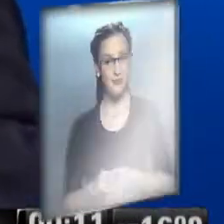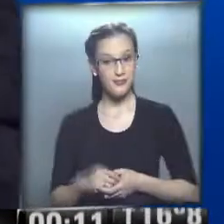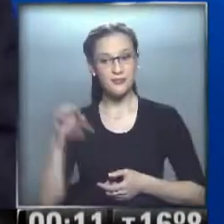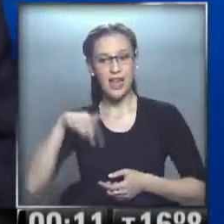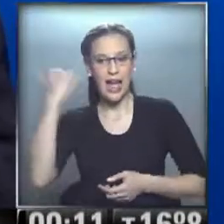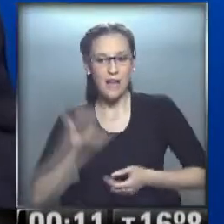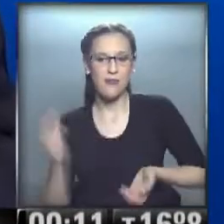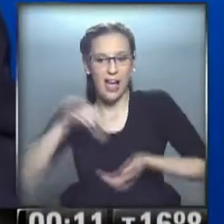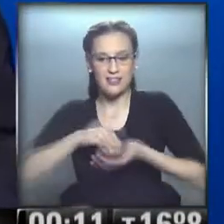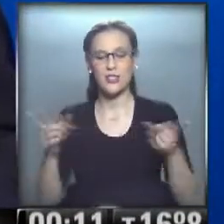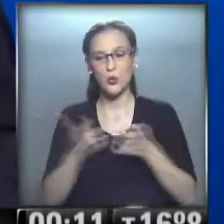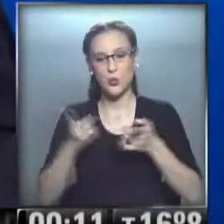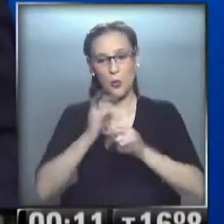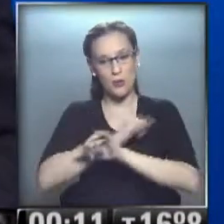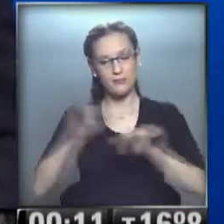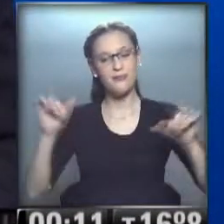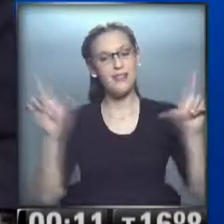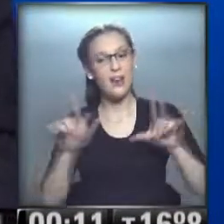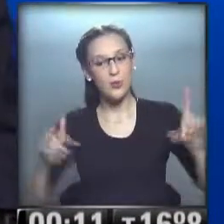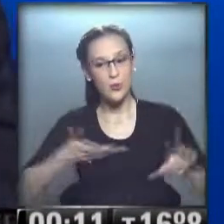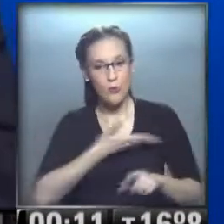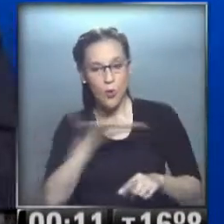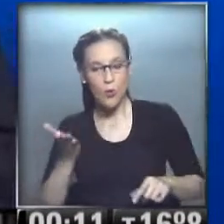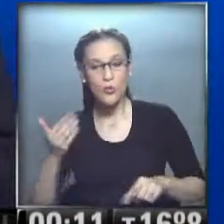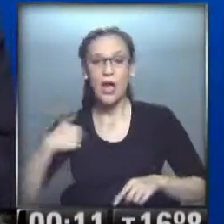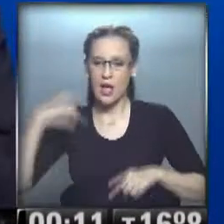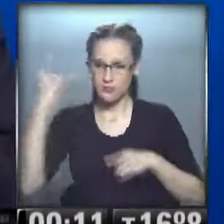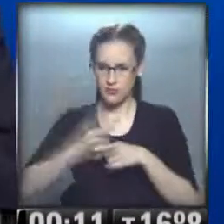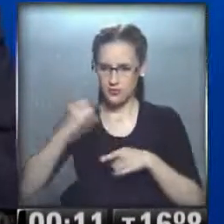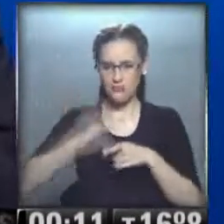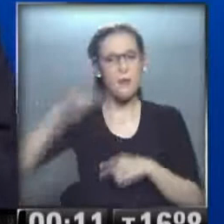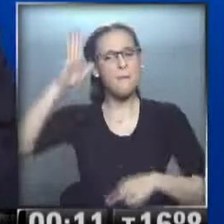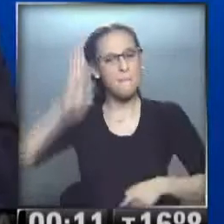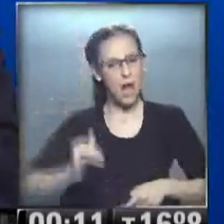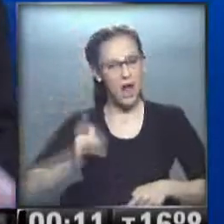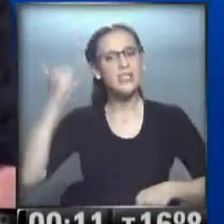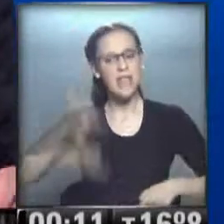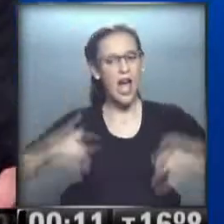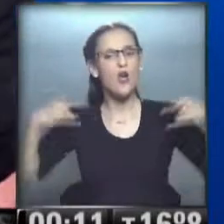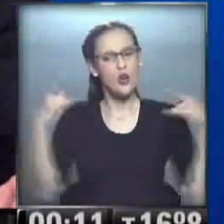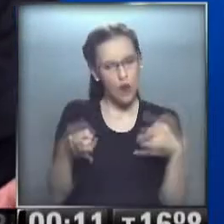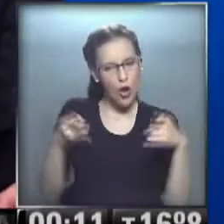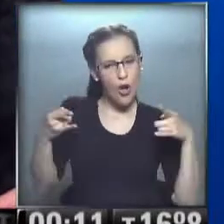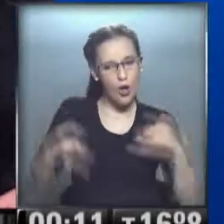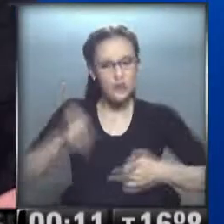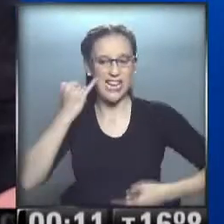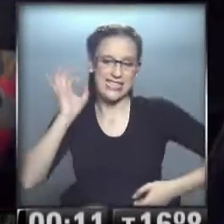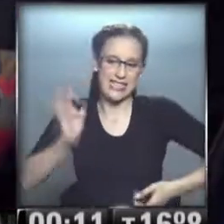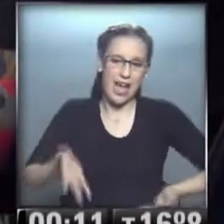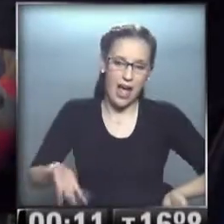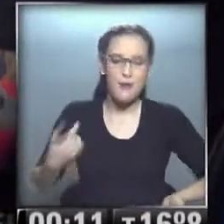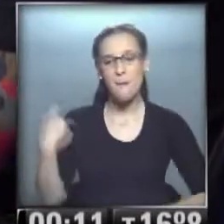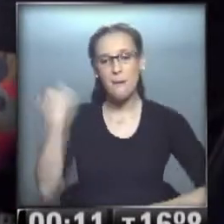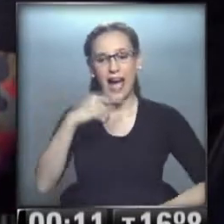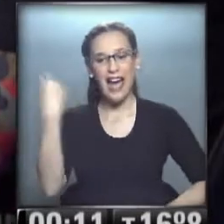Esto todavía es el resumen de noticias de la televisión pública y como cada martes aquí tenemos rock, ustedes ya lo saben.